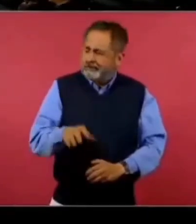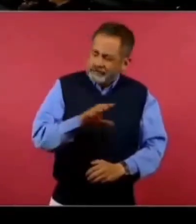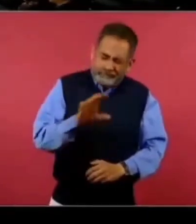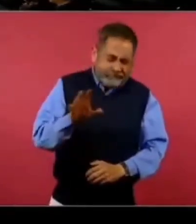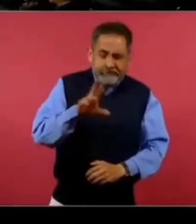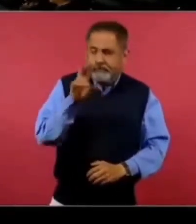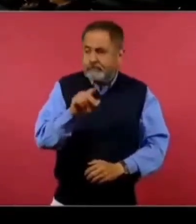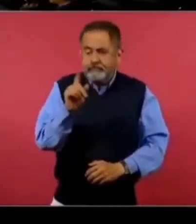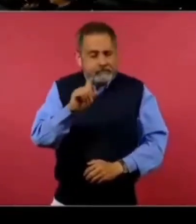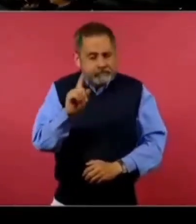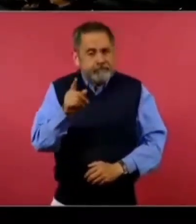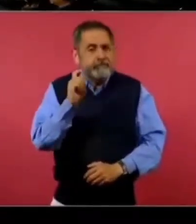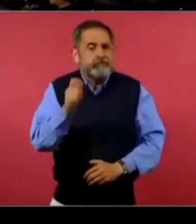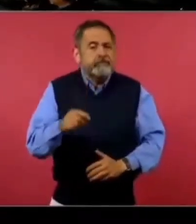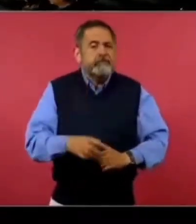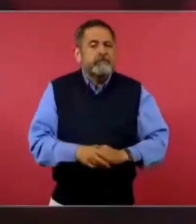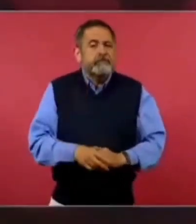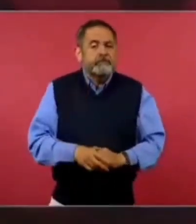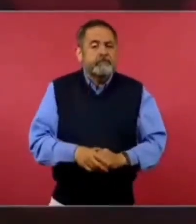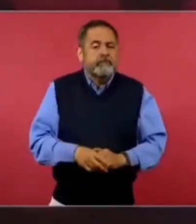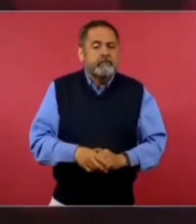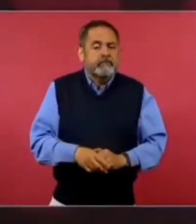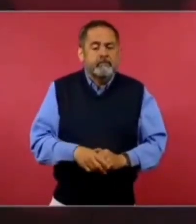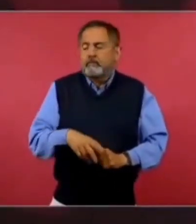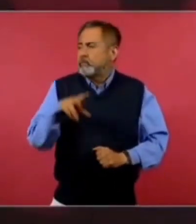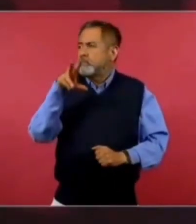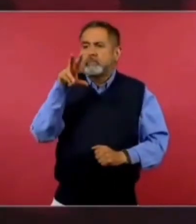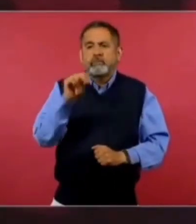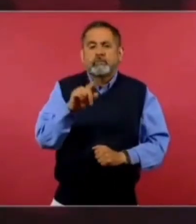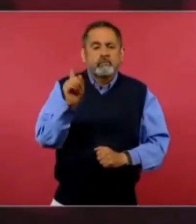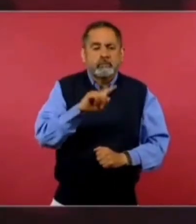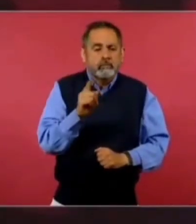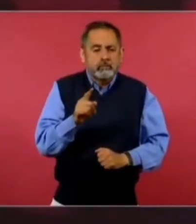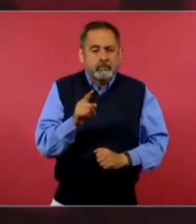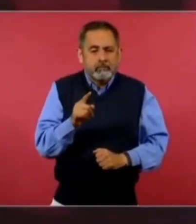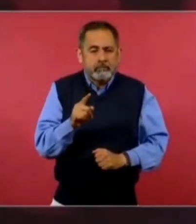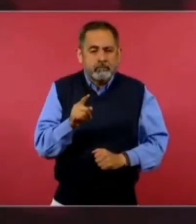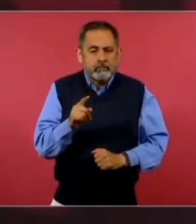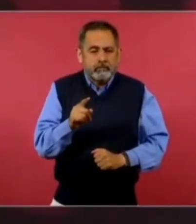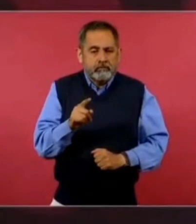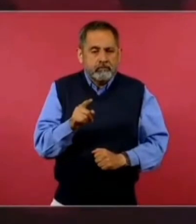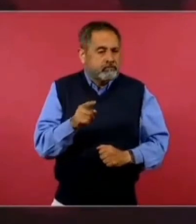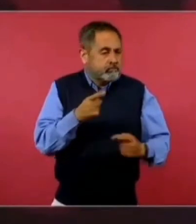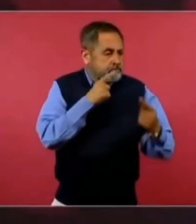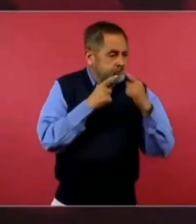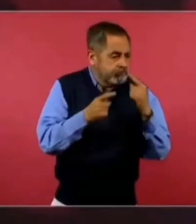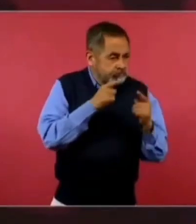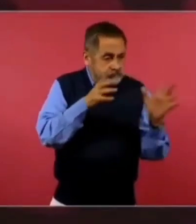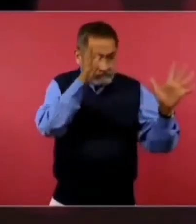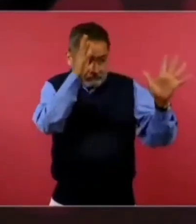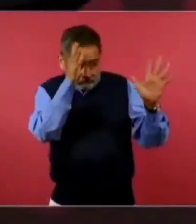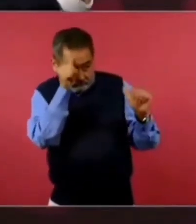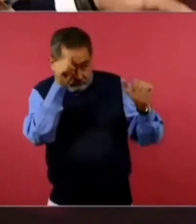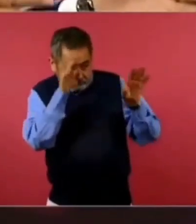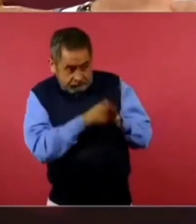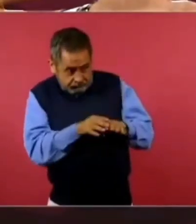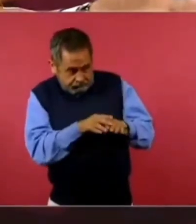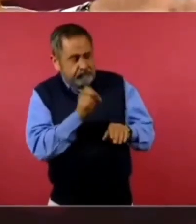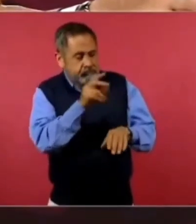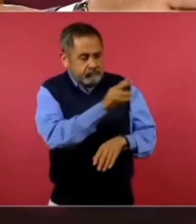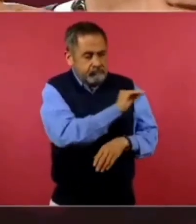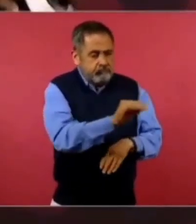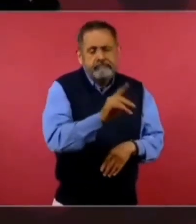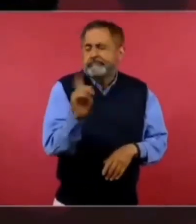No, es que no es una concertación como era la costumbre en la época